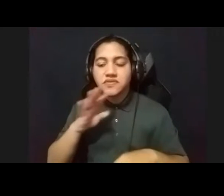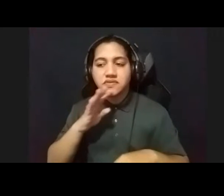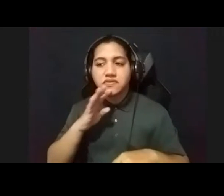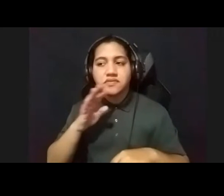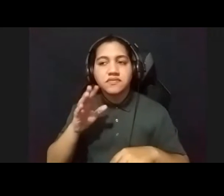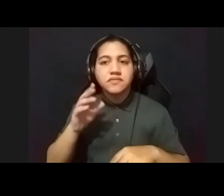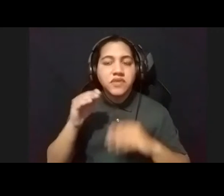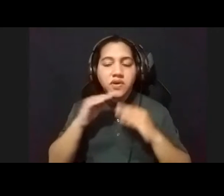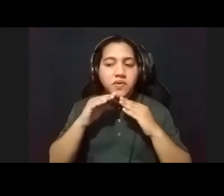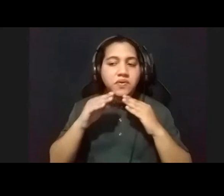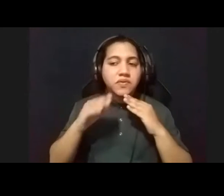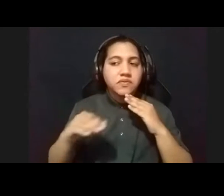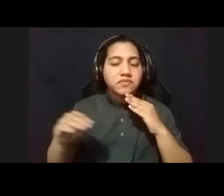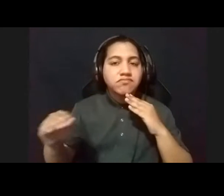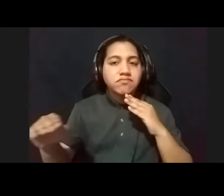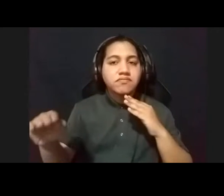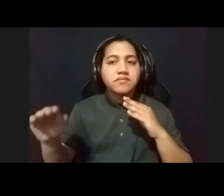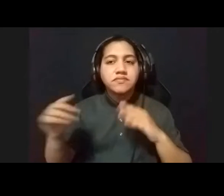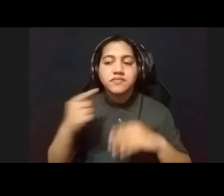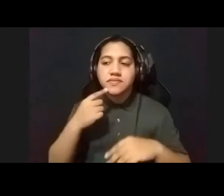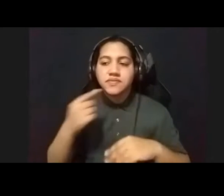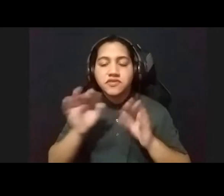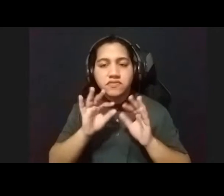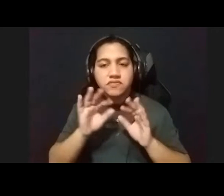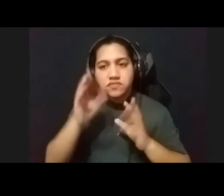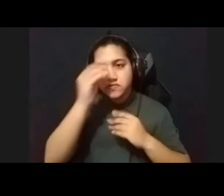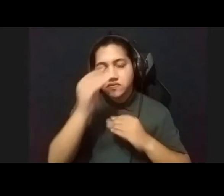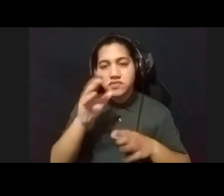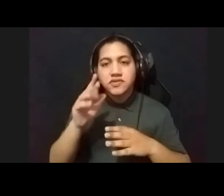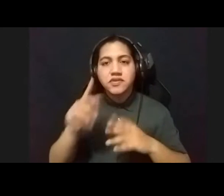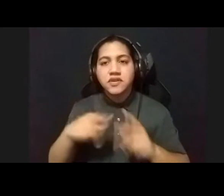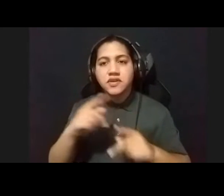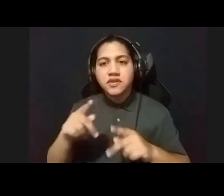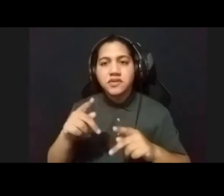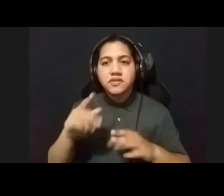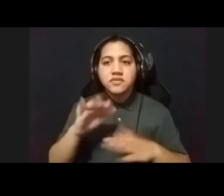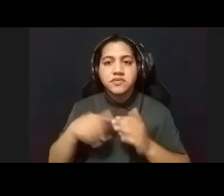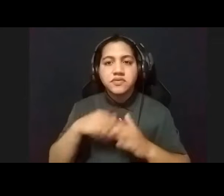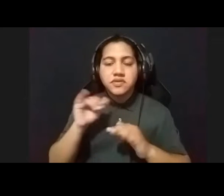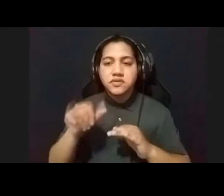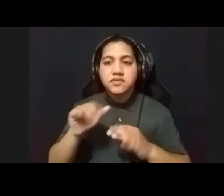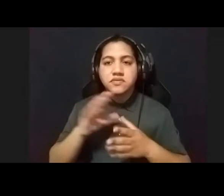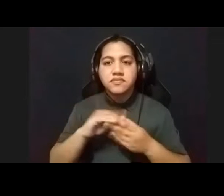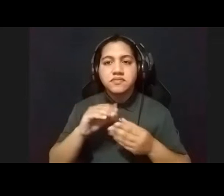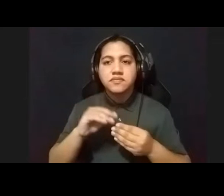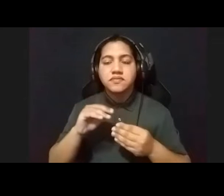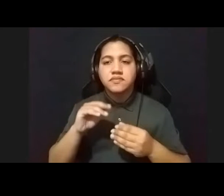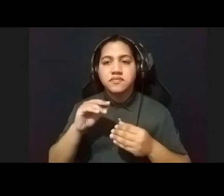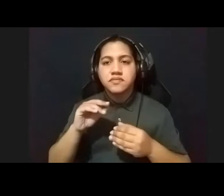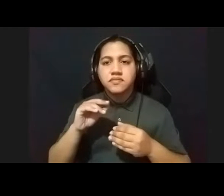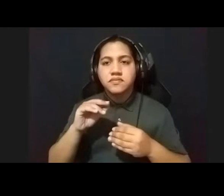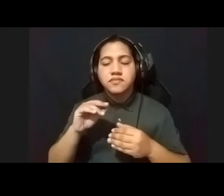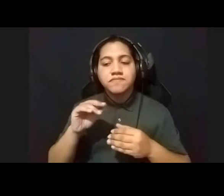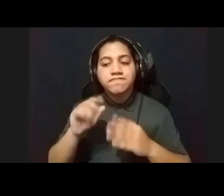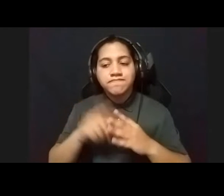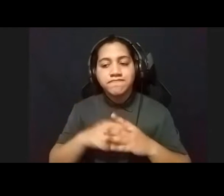tono, los tonos nos dicen información de las personas. Todos esos códigos de los que hablamos al principio que